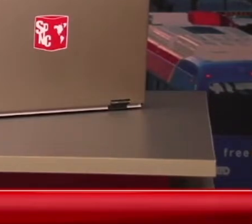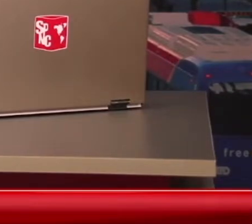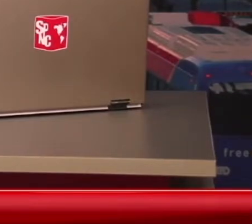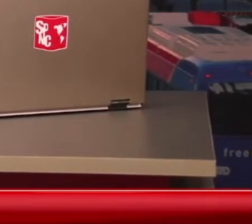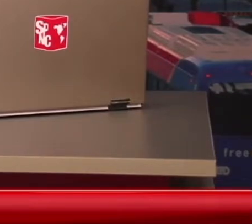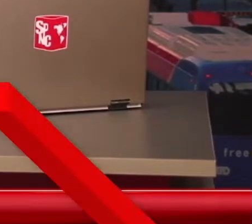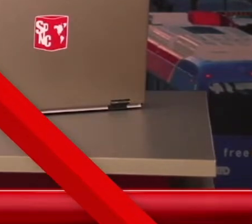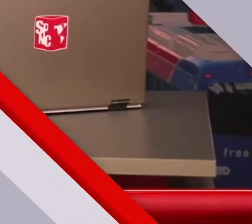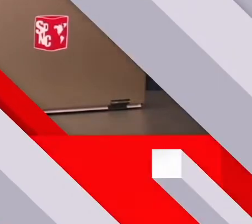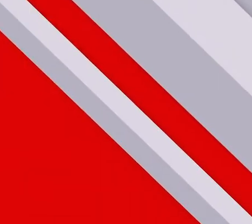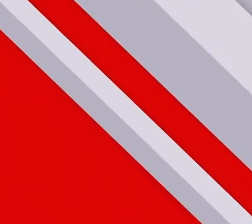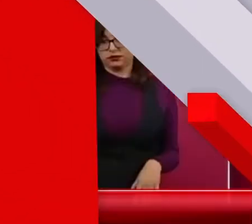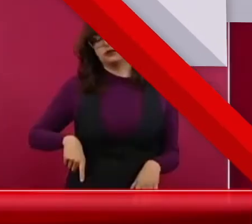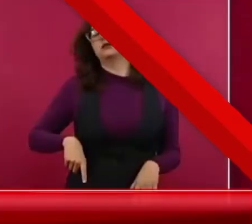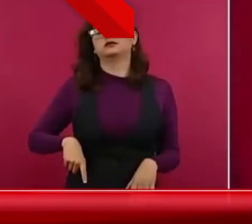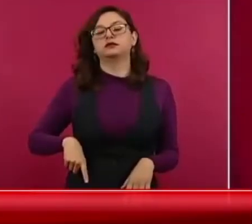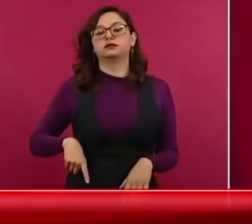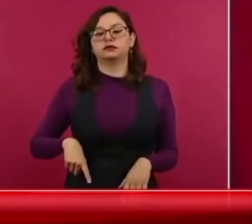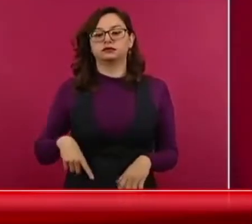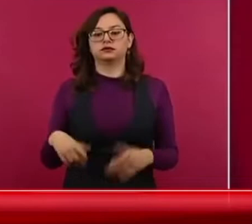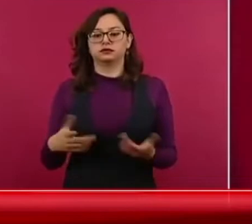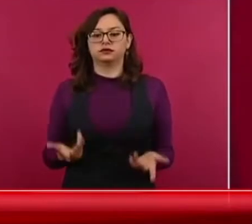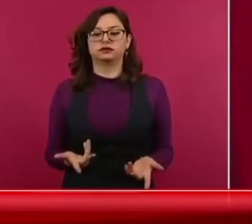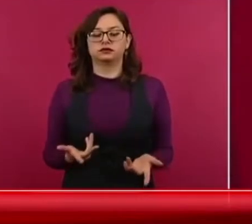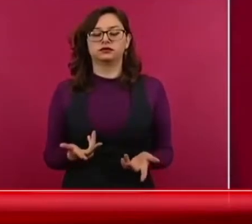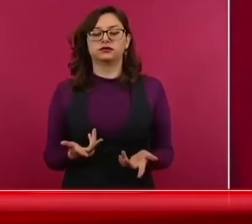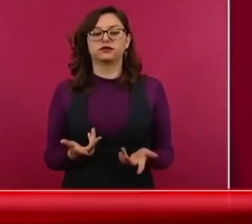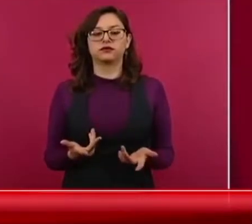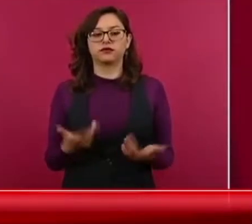López Obrador, reescuchemos lo que dijo. Departamento de Estado